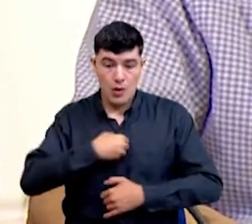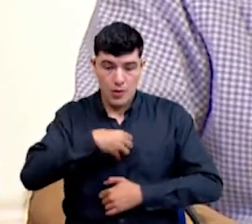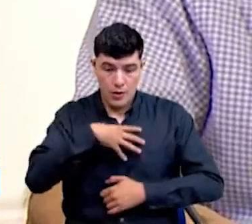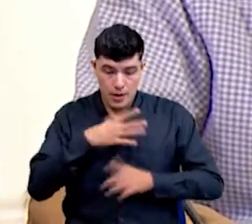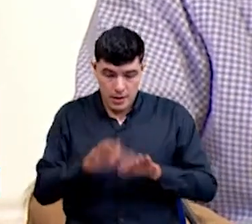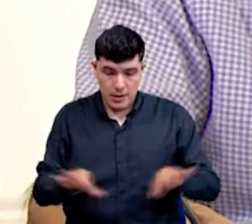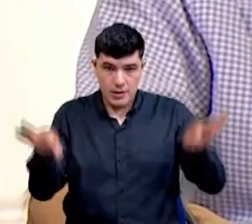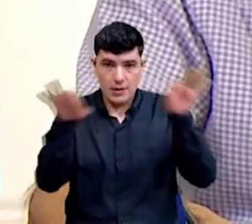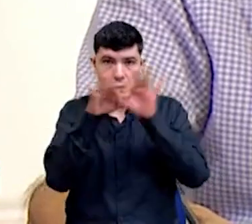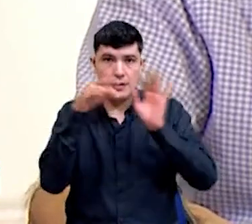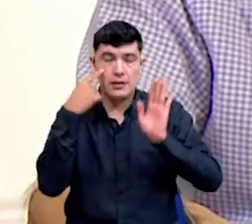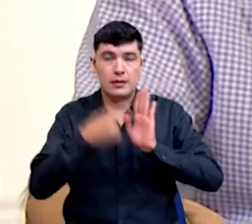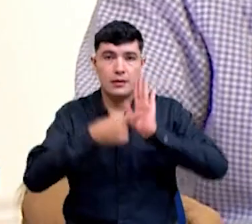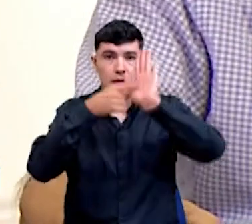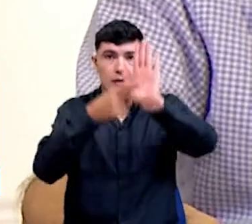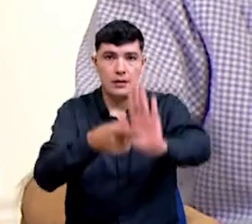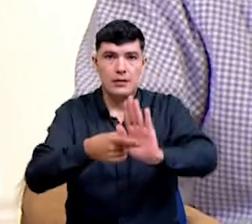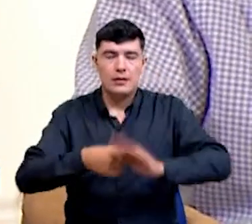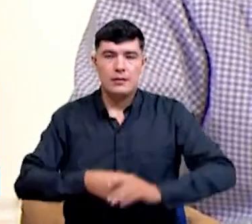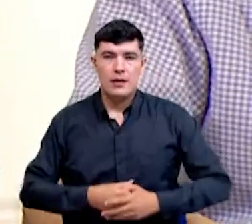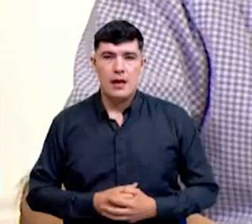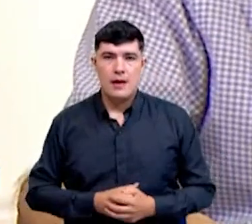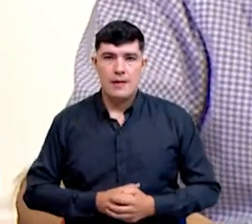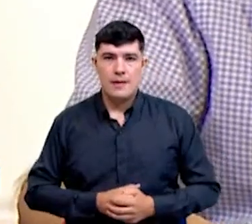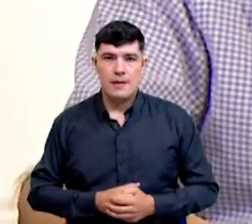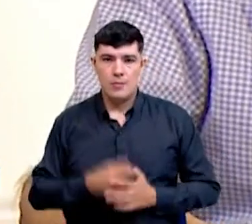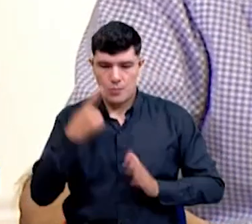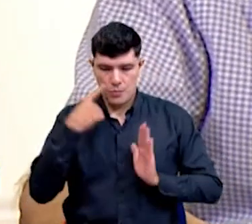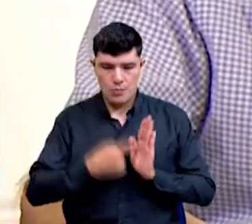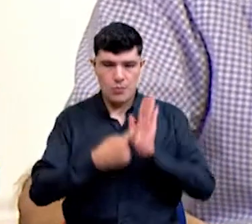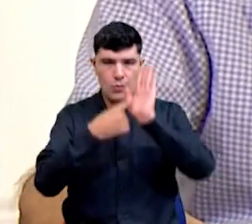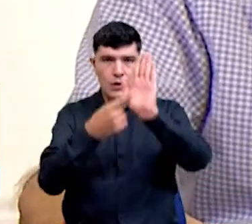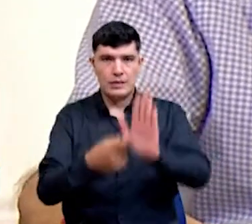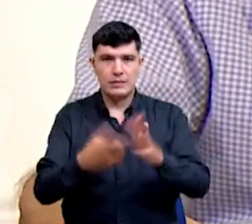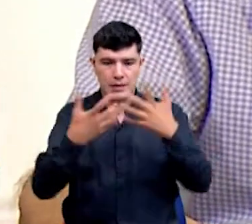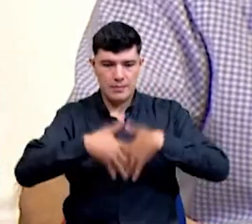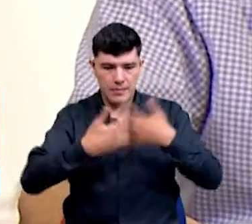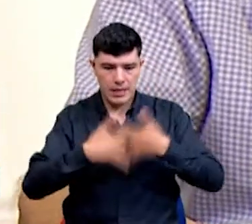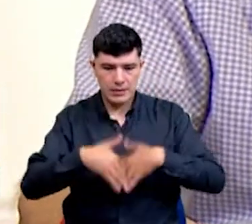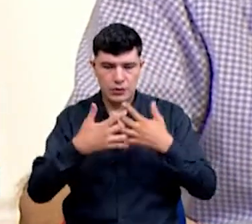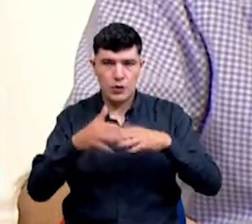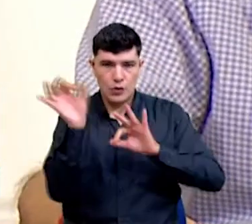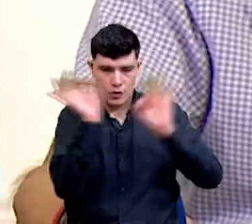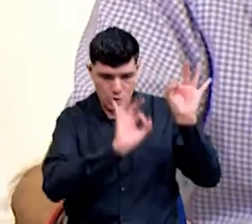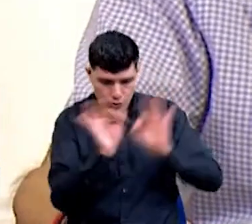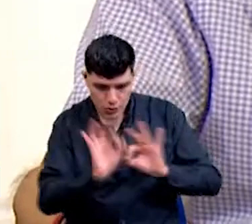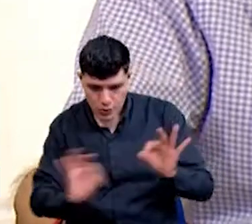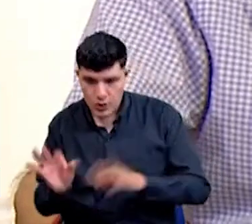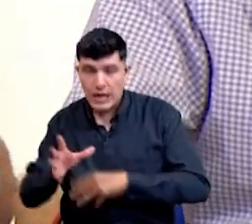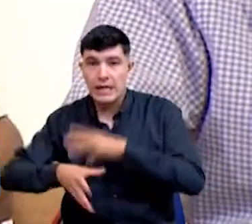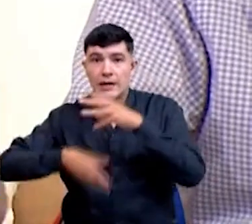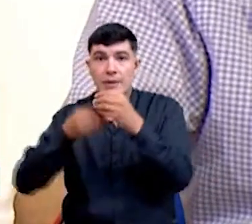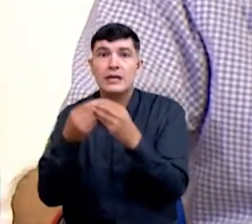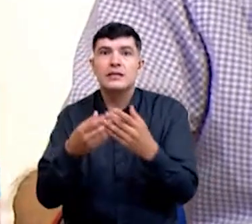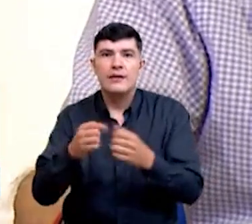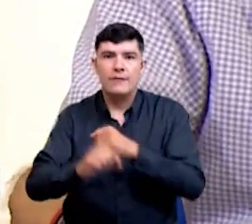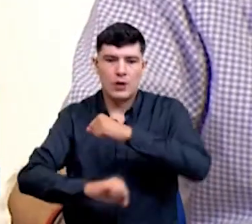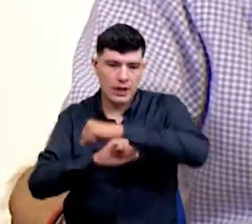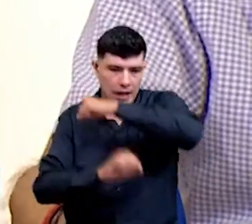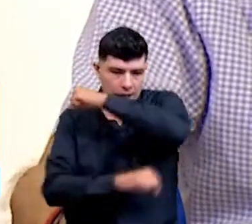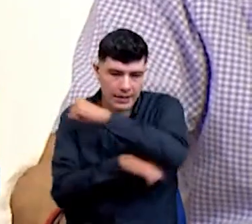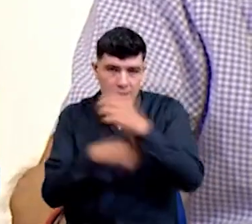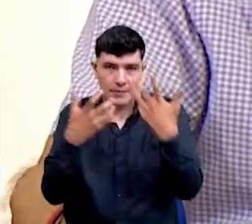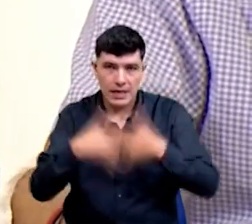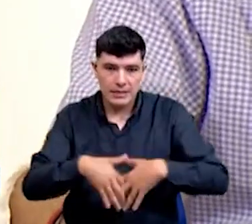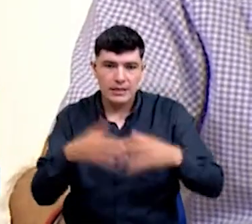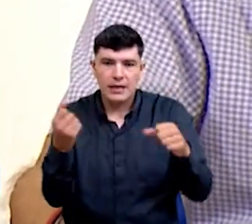solamente su aparato productivo la aparato social sino todo eso que que desde